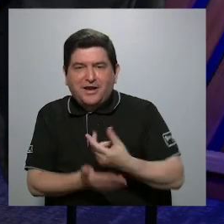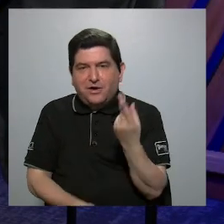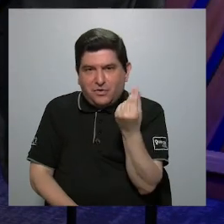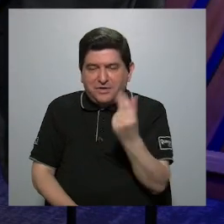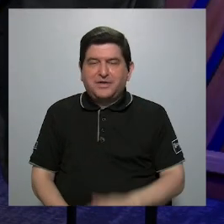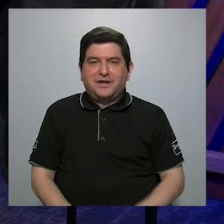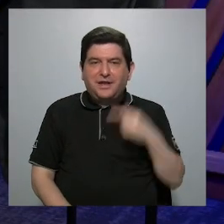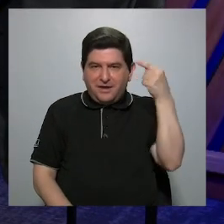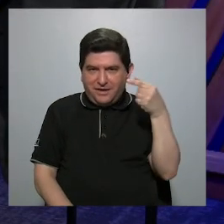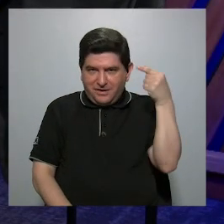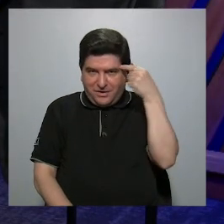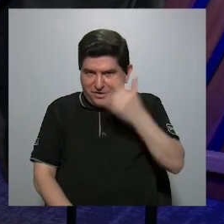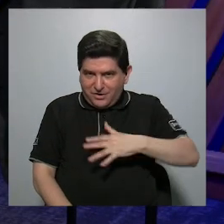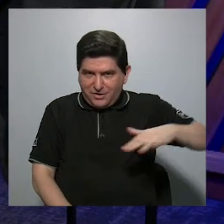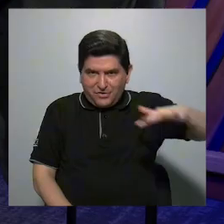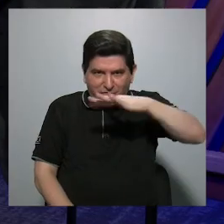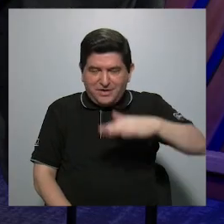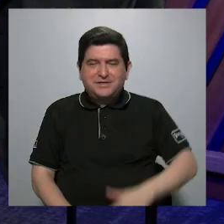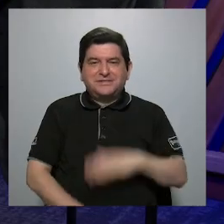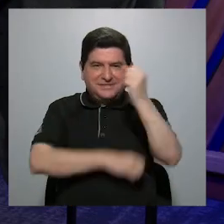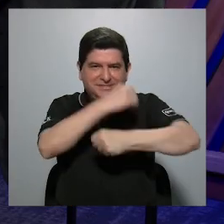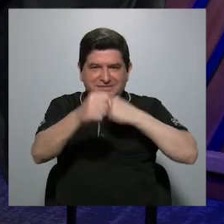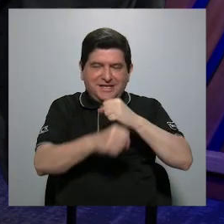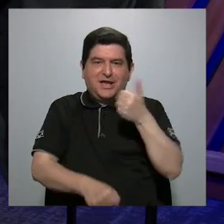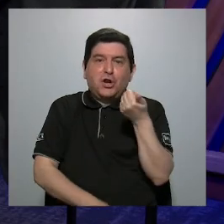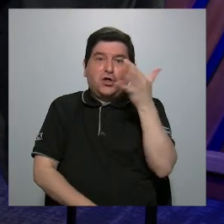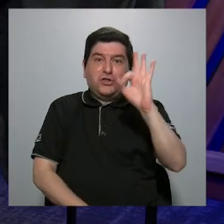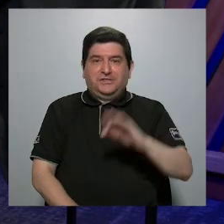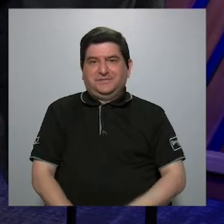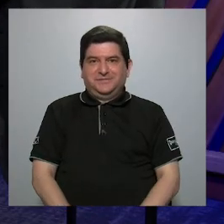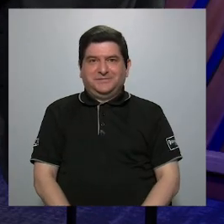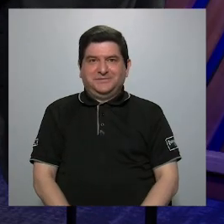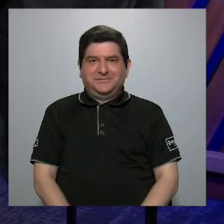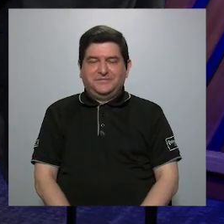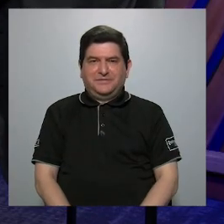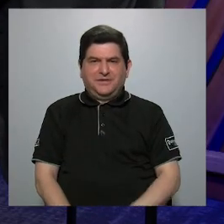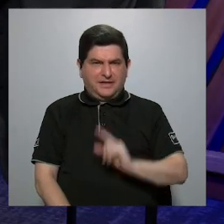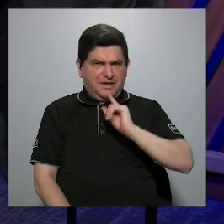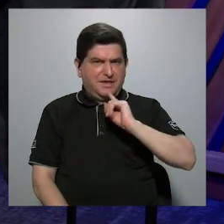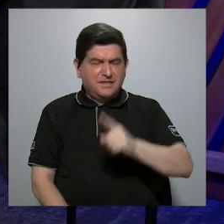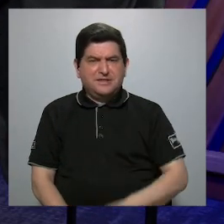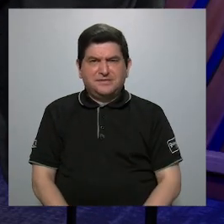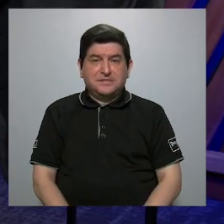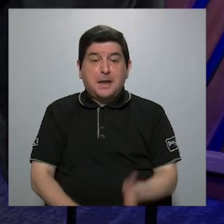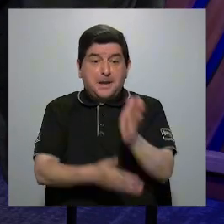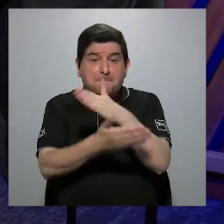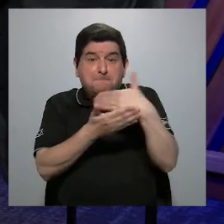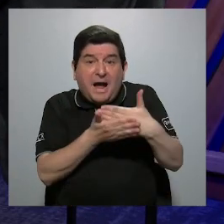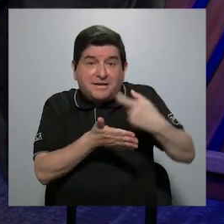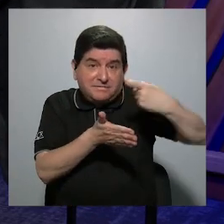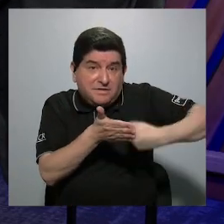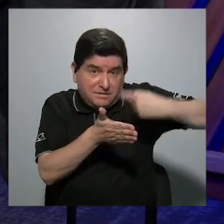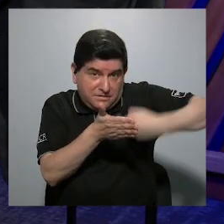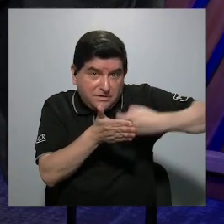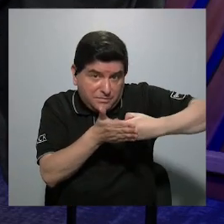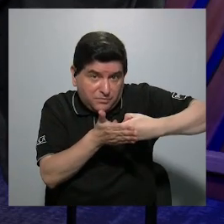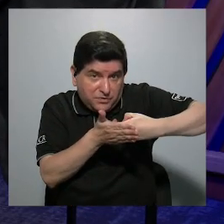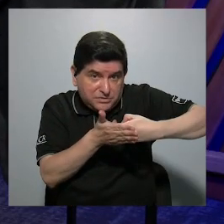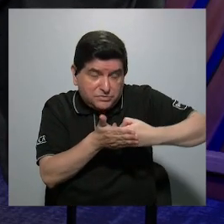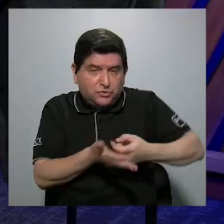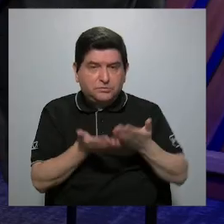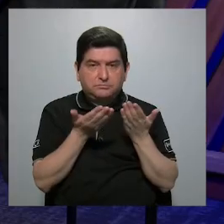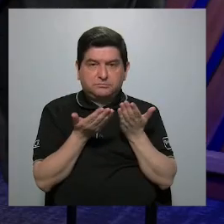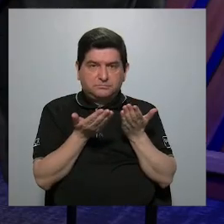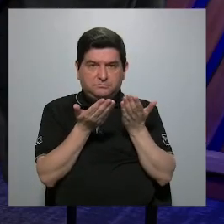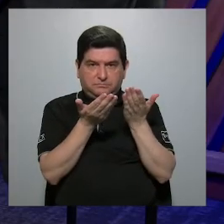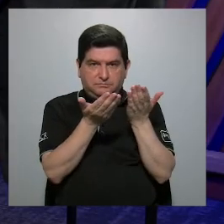recaudación de fondos para el Estado en el siglo XIX. Y él dice, una parte de ese impuesto